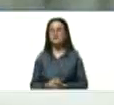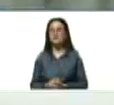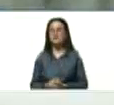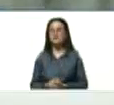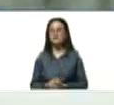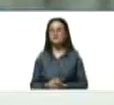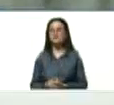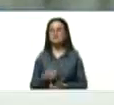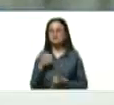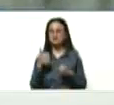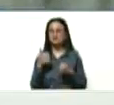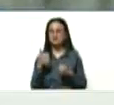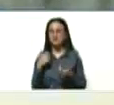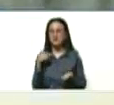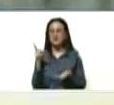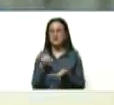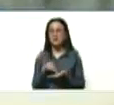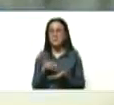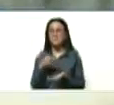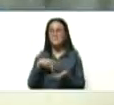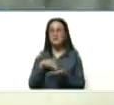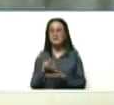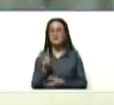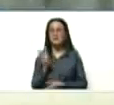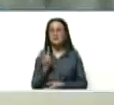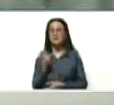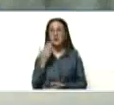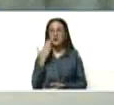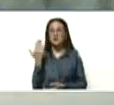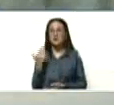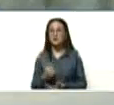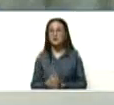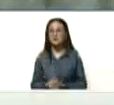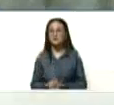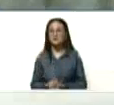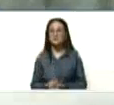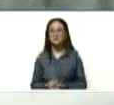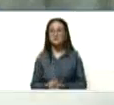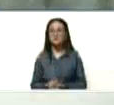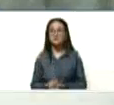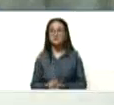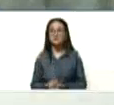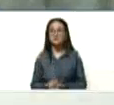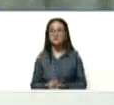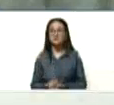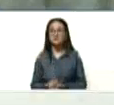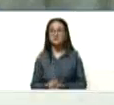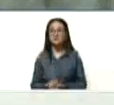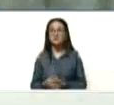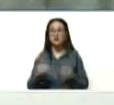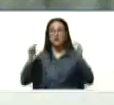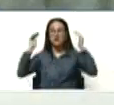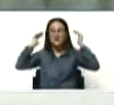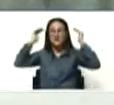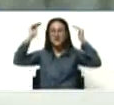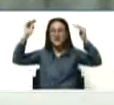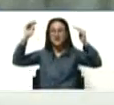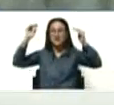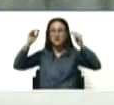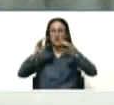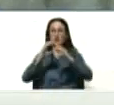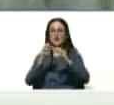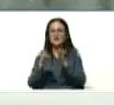Correcto, ahí estaba viendo la llegada de los trenes en Plaza Venezuela, ponme esa imagen. Fíjate que vi algo, que es que los techos de los trenes que están